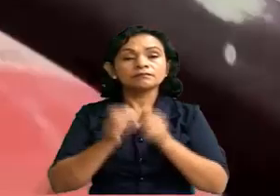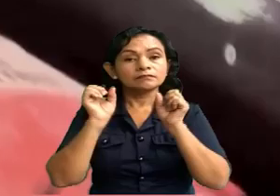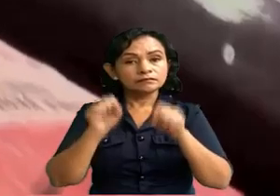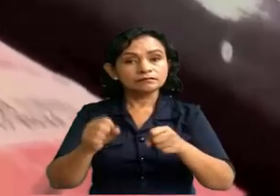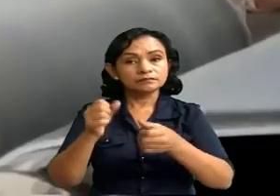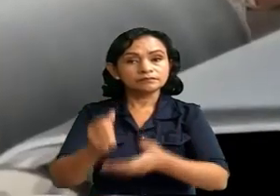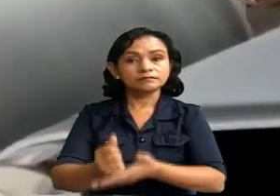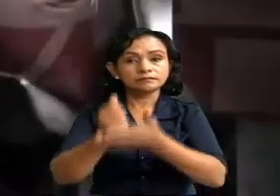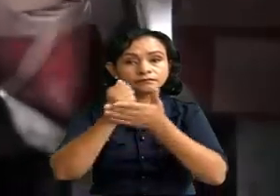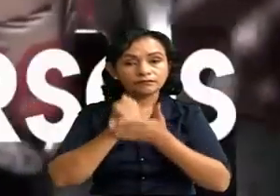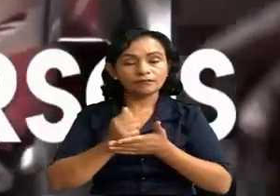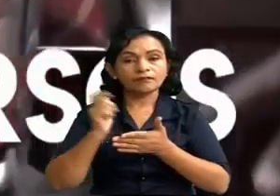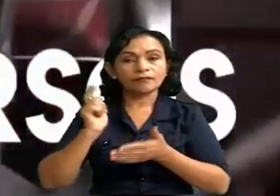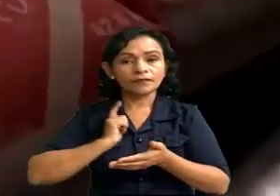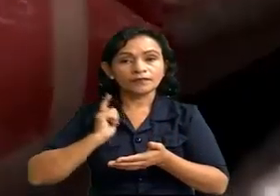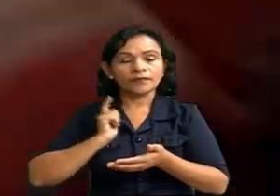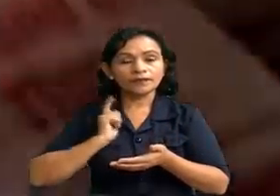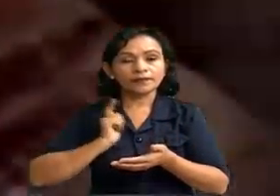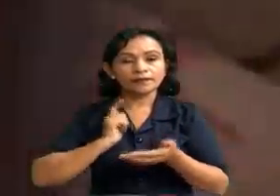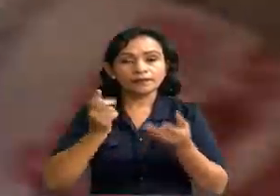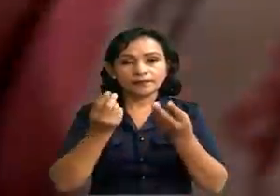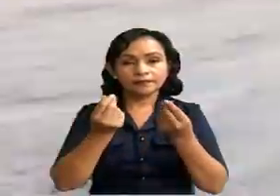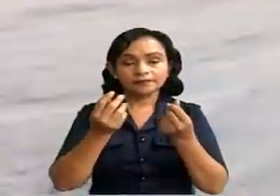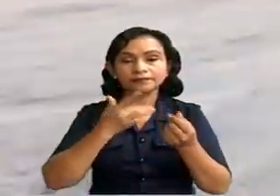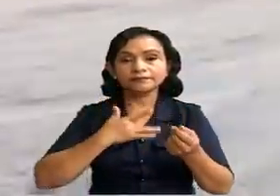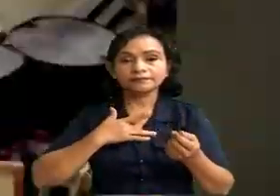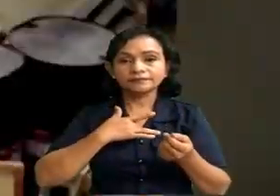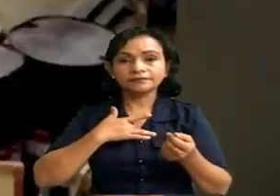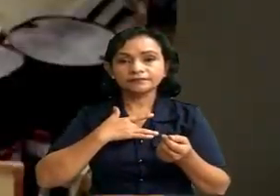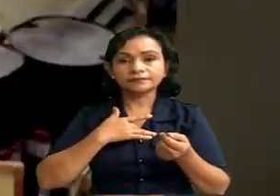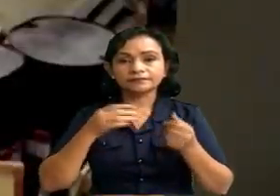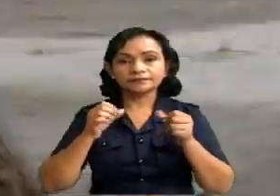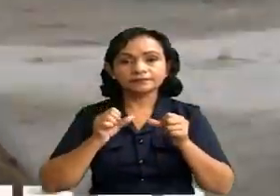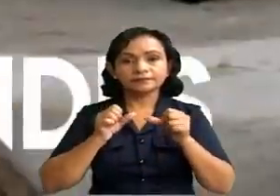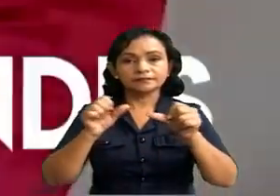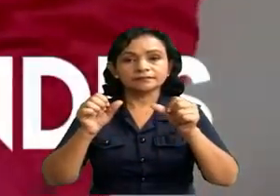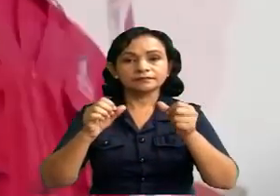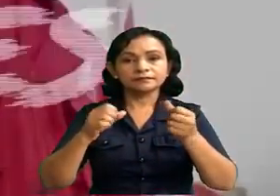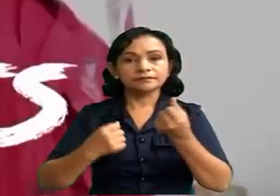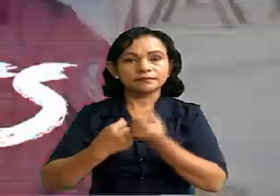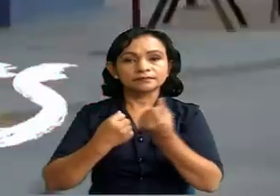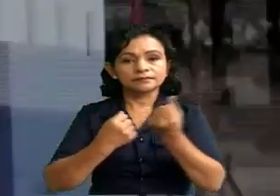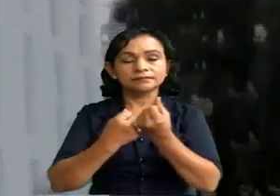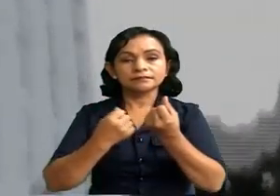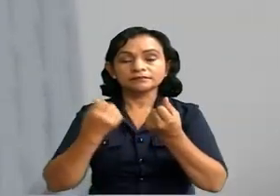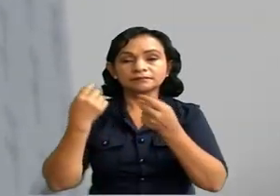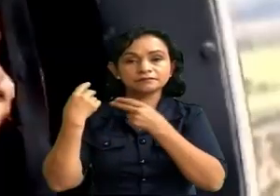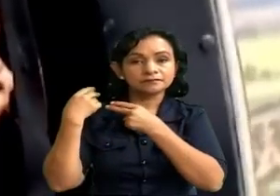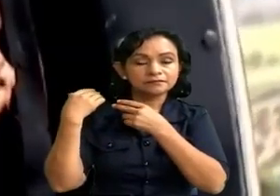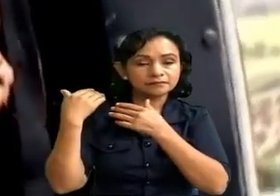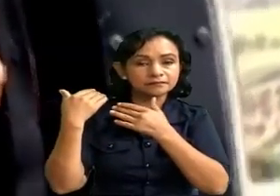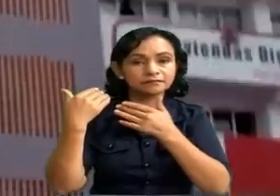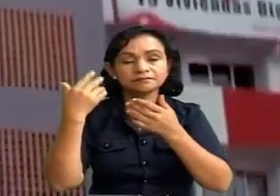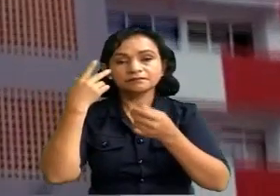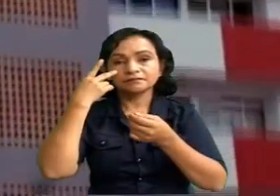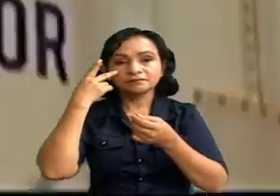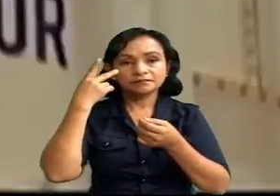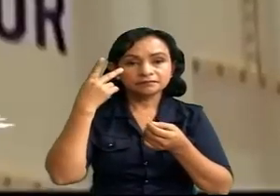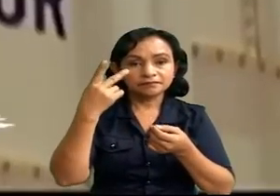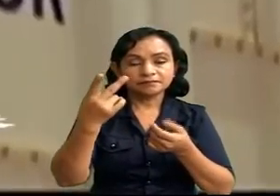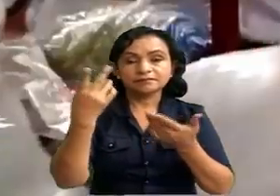permite tener los recursos necesarios para seguir apoyando las grandes misiones, las misiones,